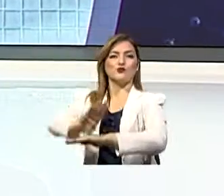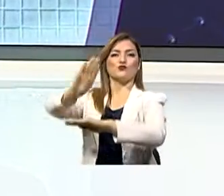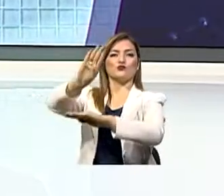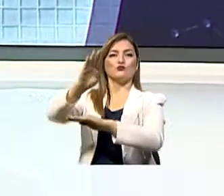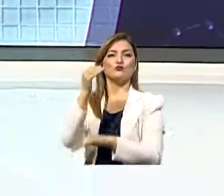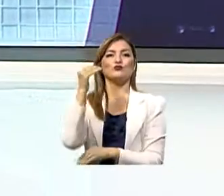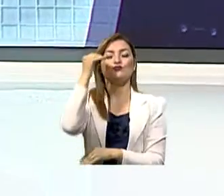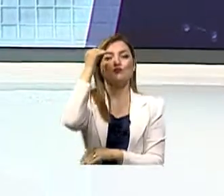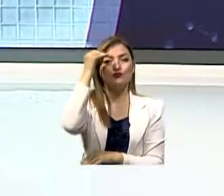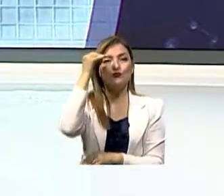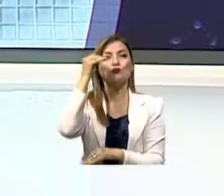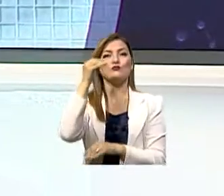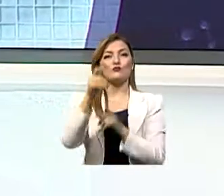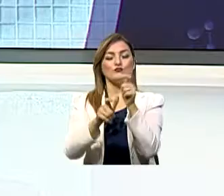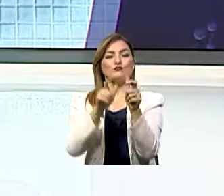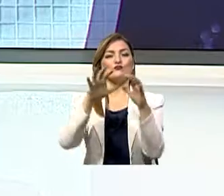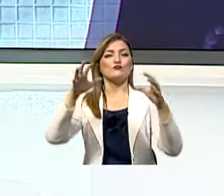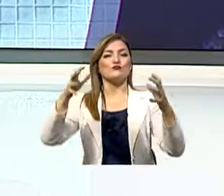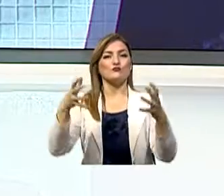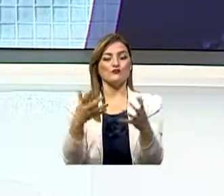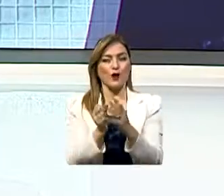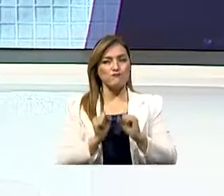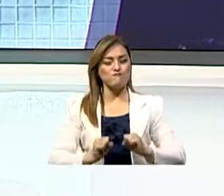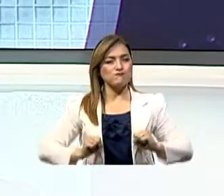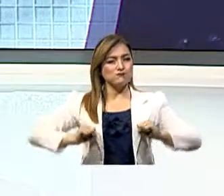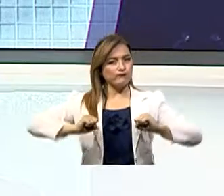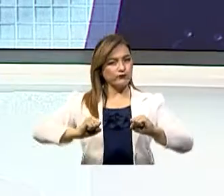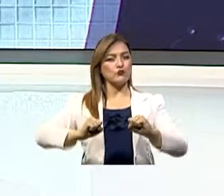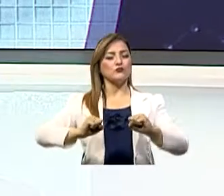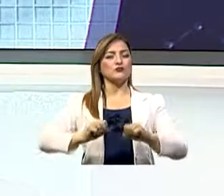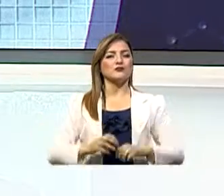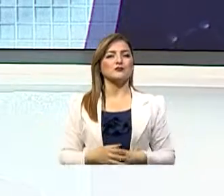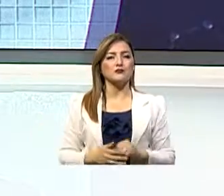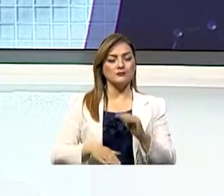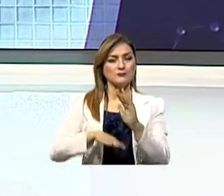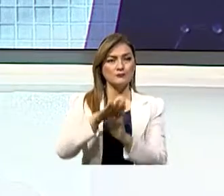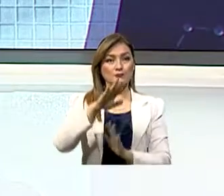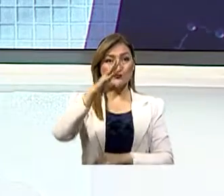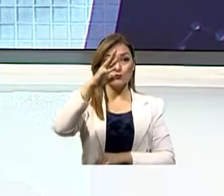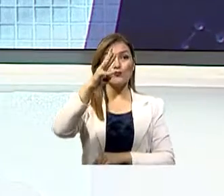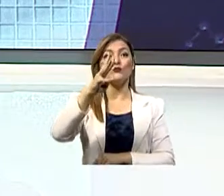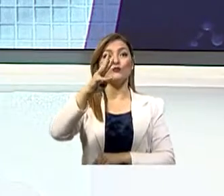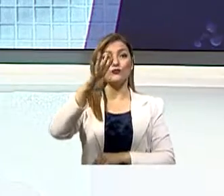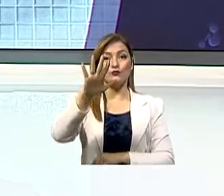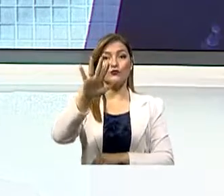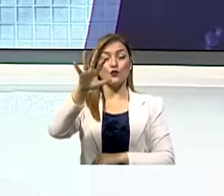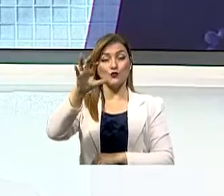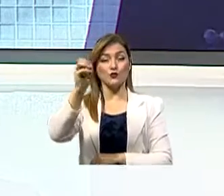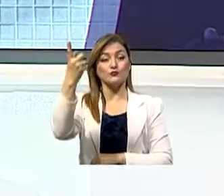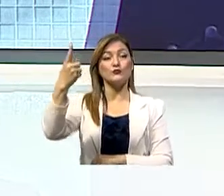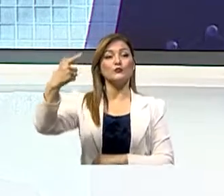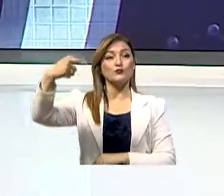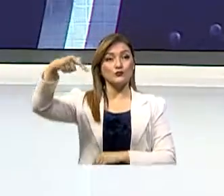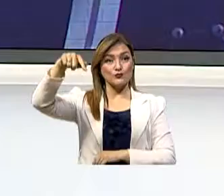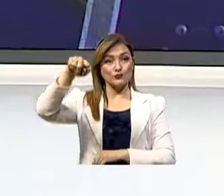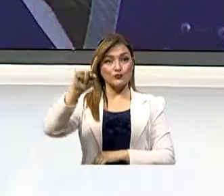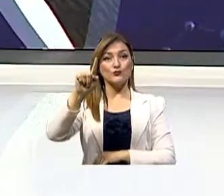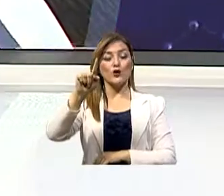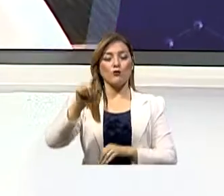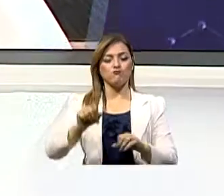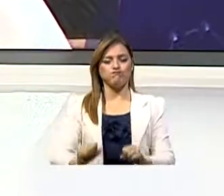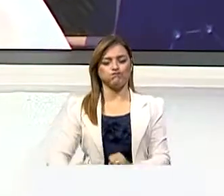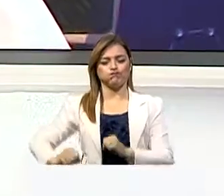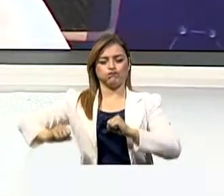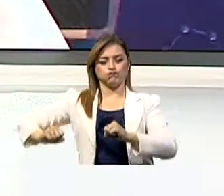en el planeta tenían sobrepeso y de éstos más de 650 millones eran obesos